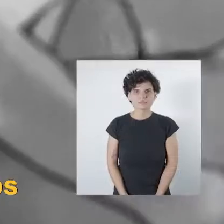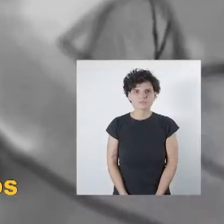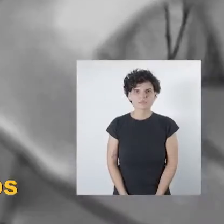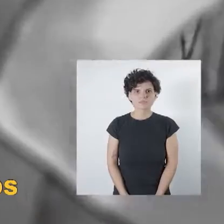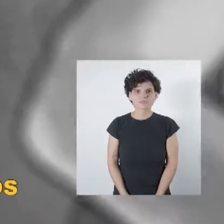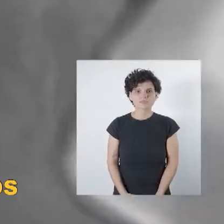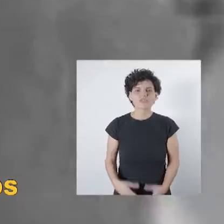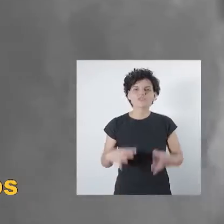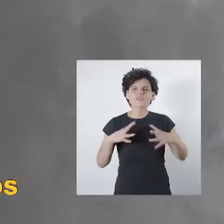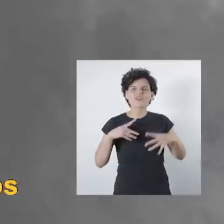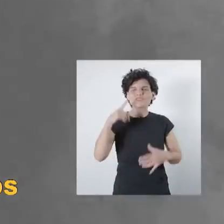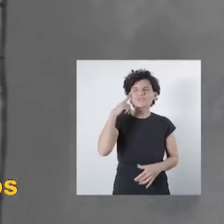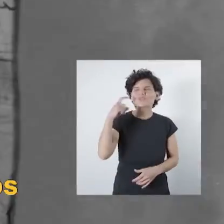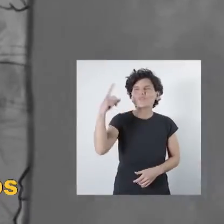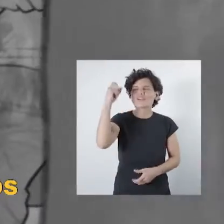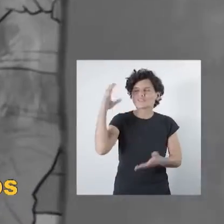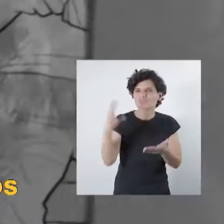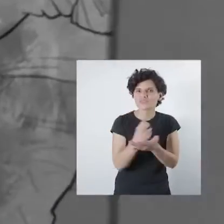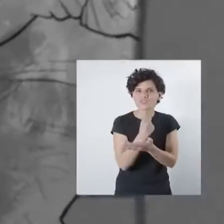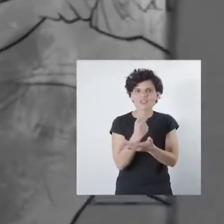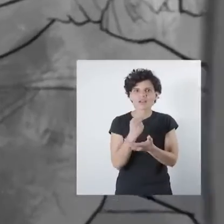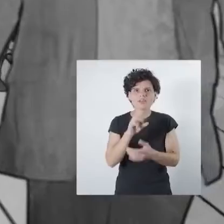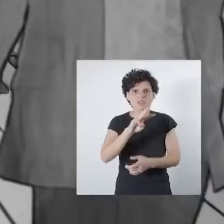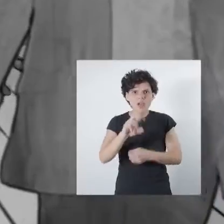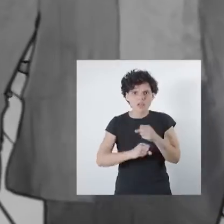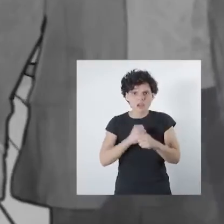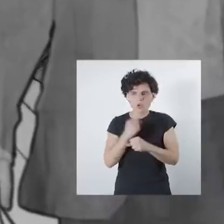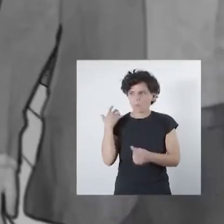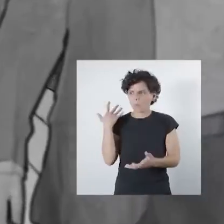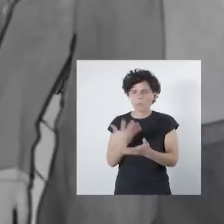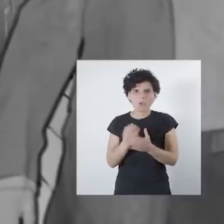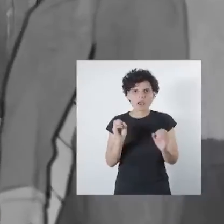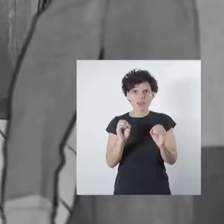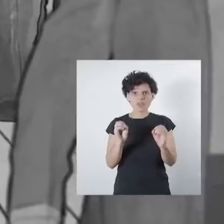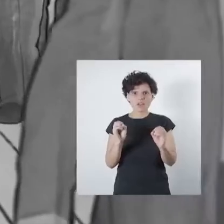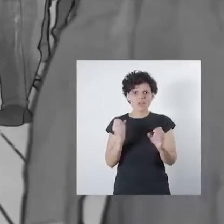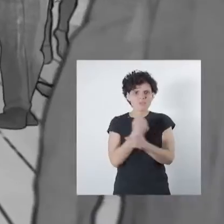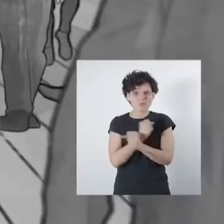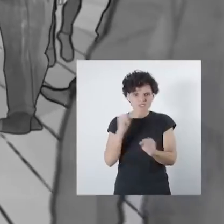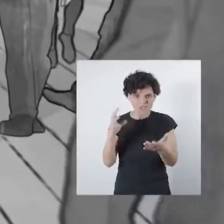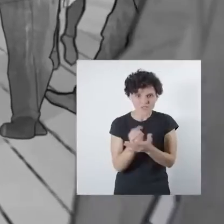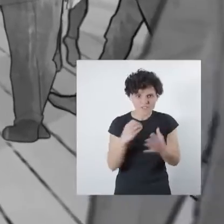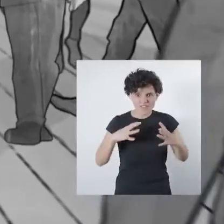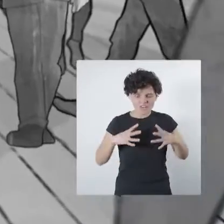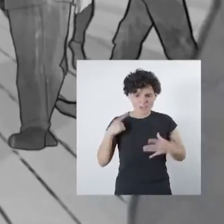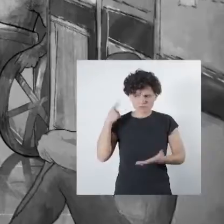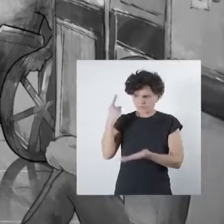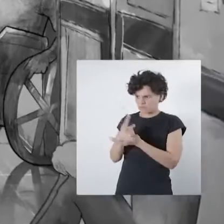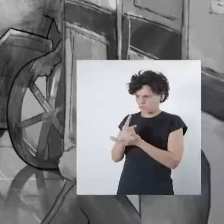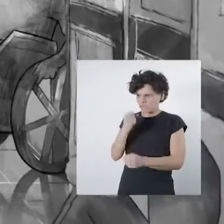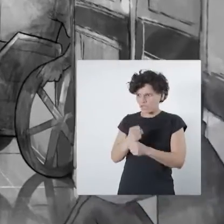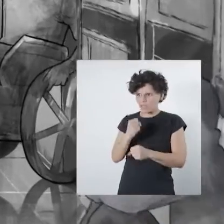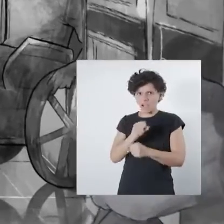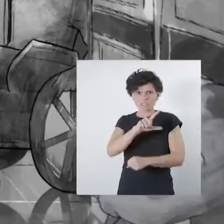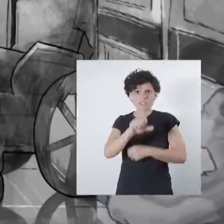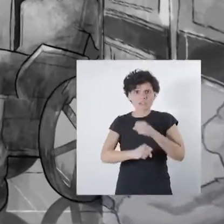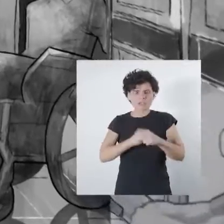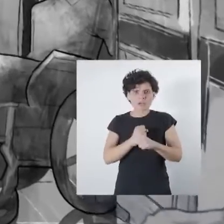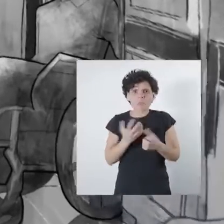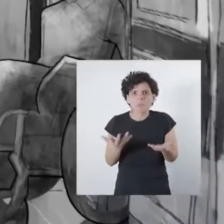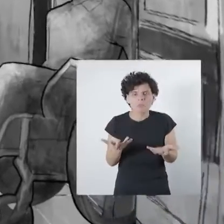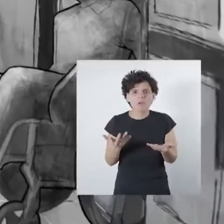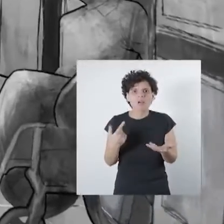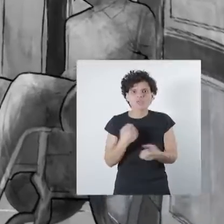El sueño de la alegría no llegó en 30 años. Imposible encontrarla estando obligado a trabajar a los 70. O sin poder asegurarle a tus